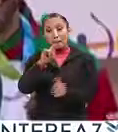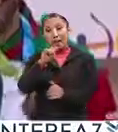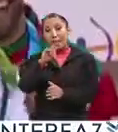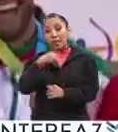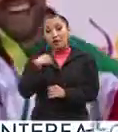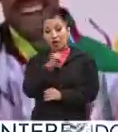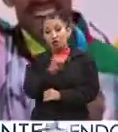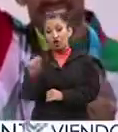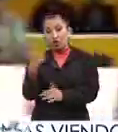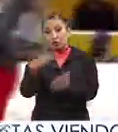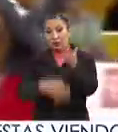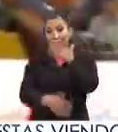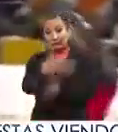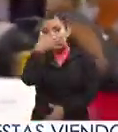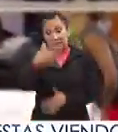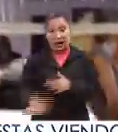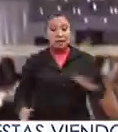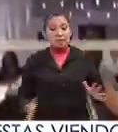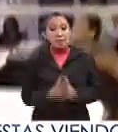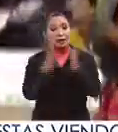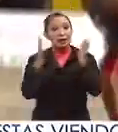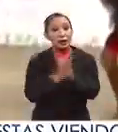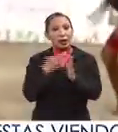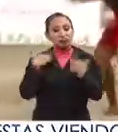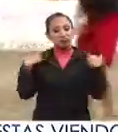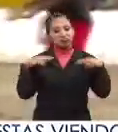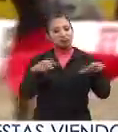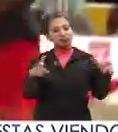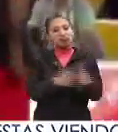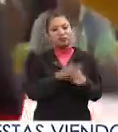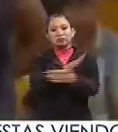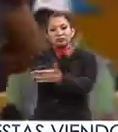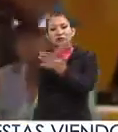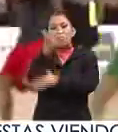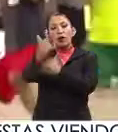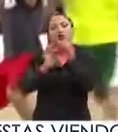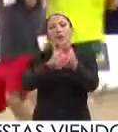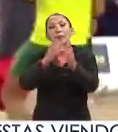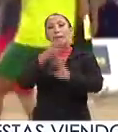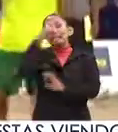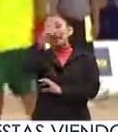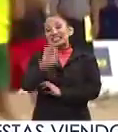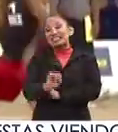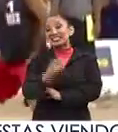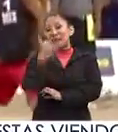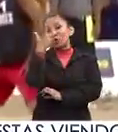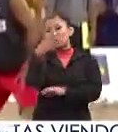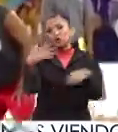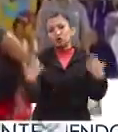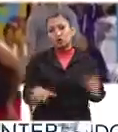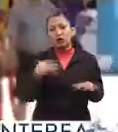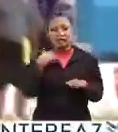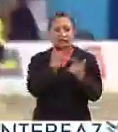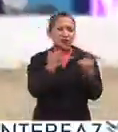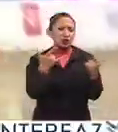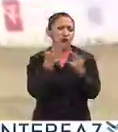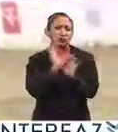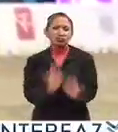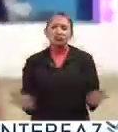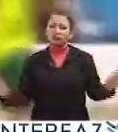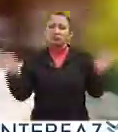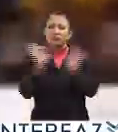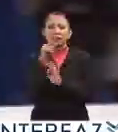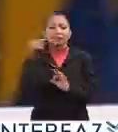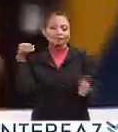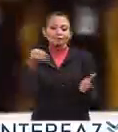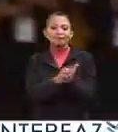Panamericanos de Toronto 2015, la participación de los representativos aztecas en los Juegos Olímpicos de México 68, capítulos inolvidables que